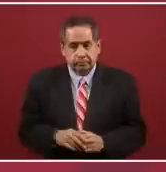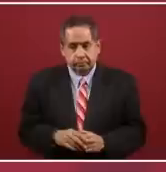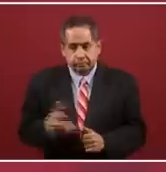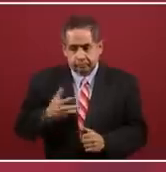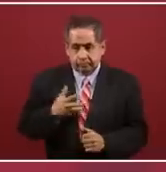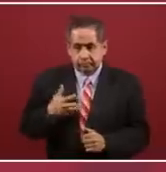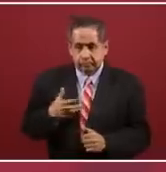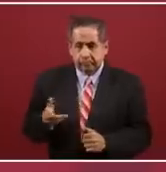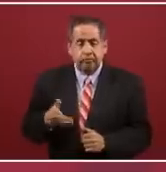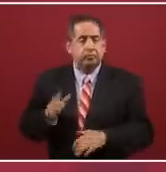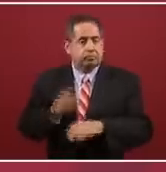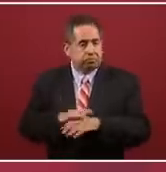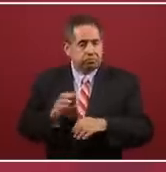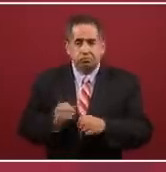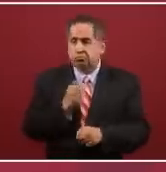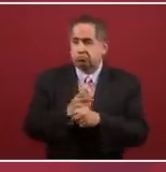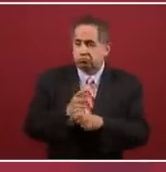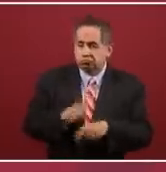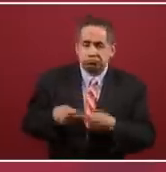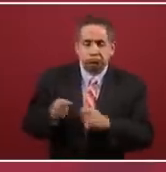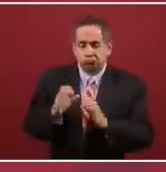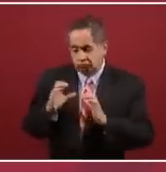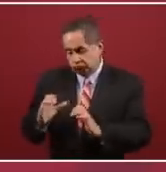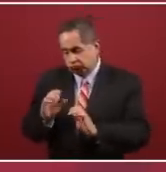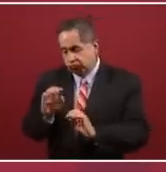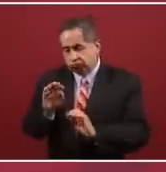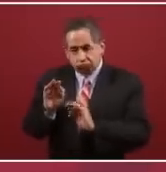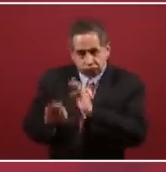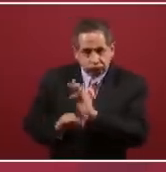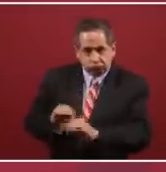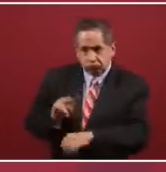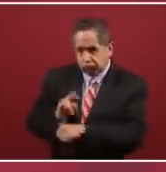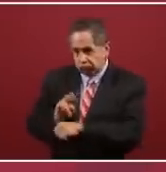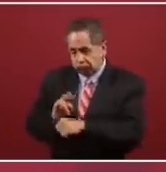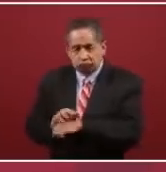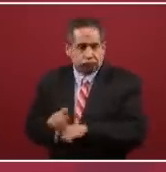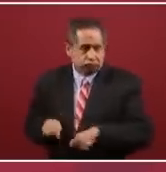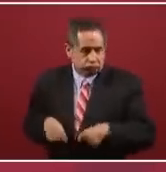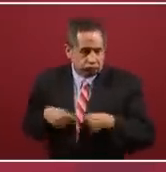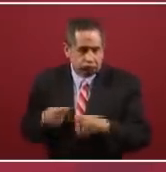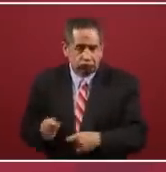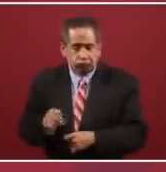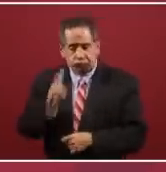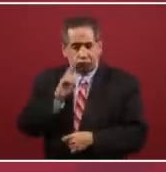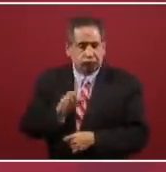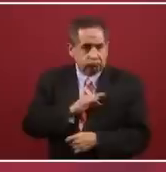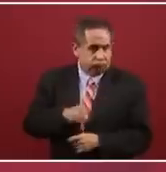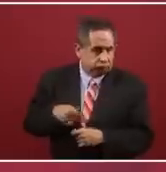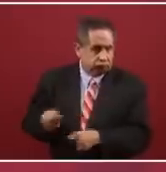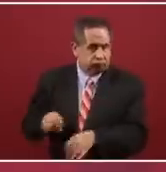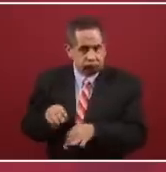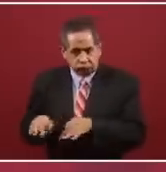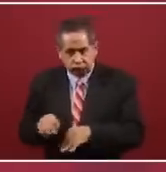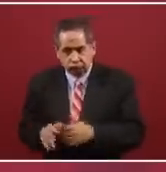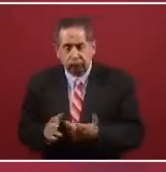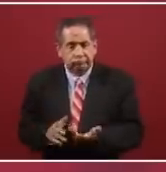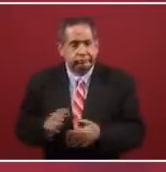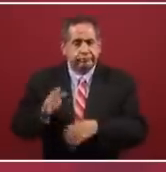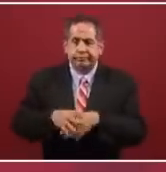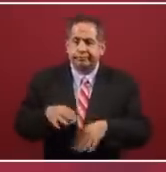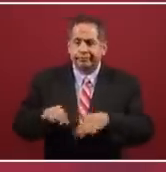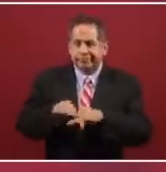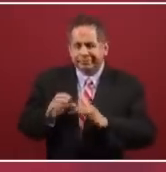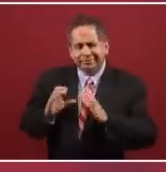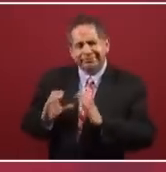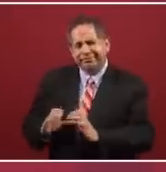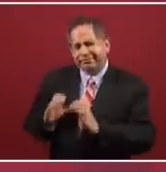tenemos más posibilidades de cuidarlos, de darles posibilidad de trabajo, pero sobre todo de